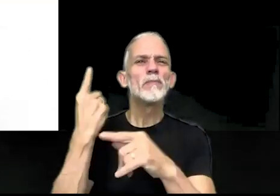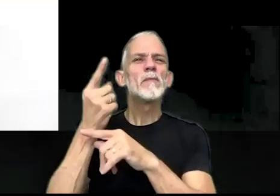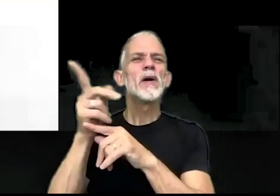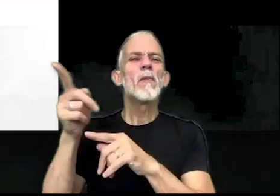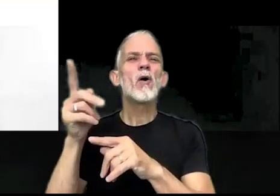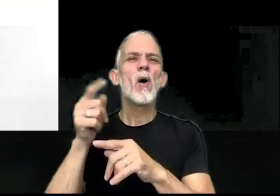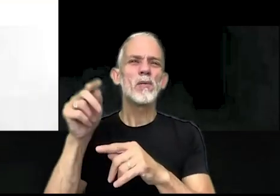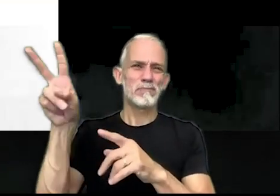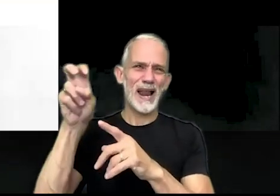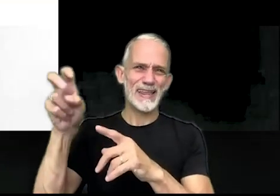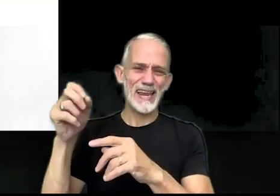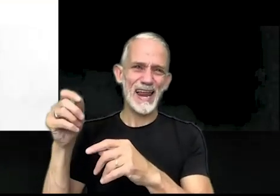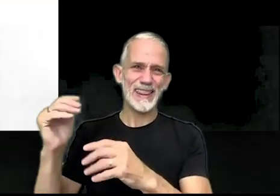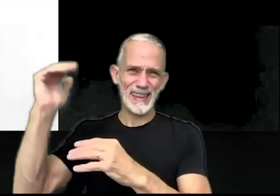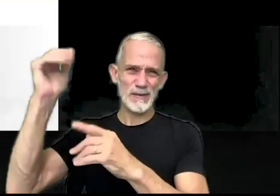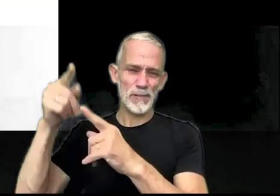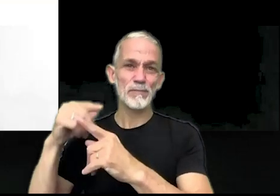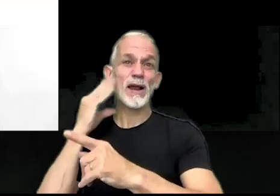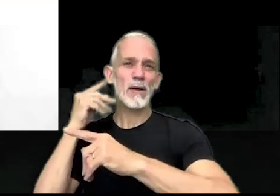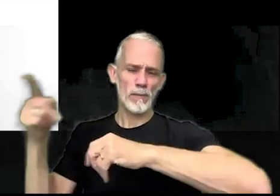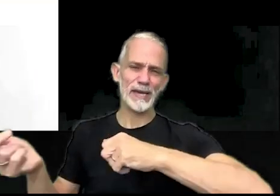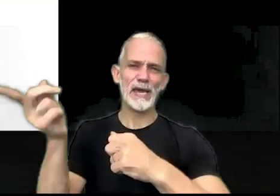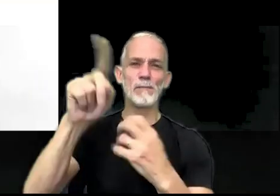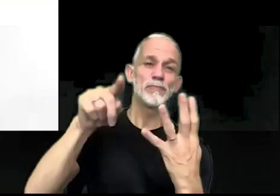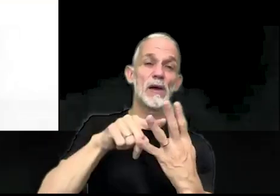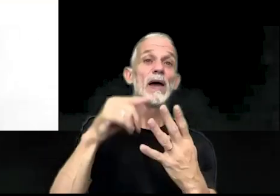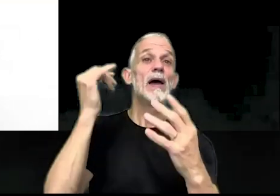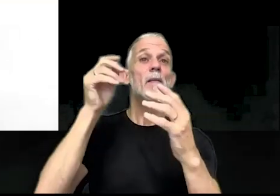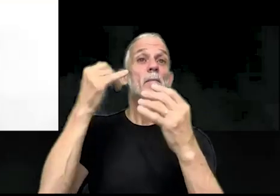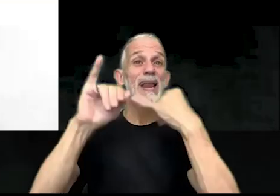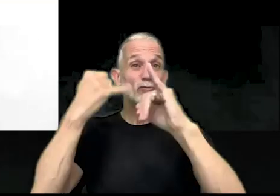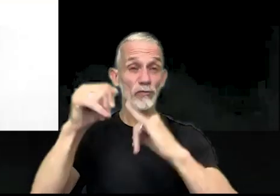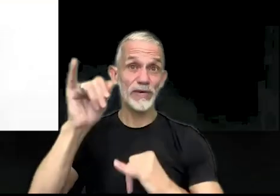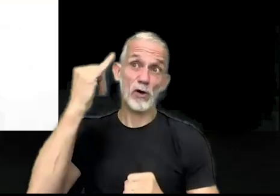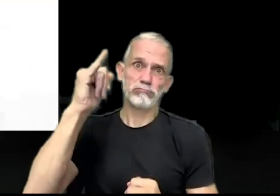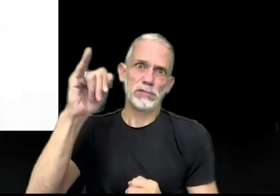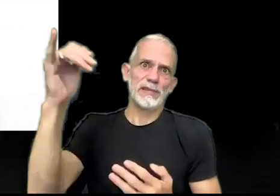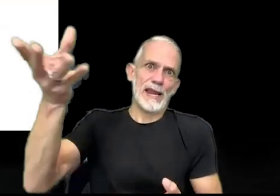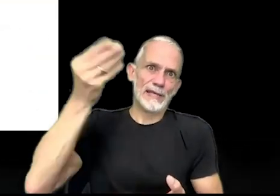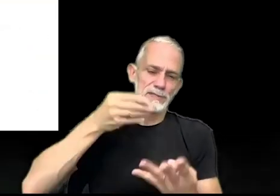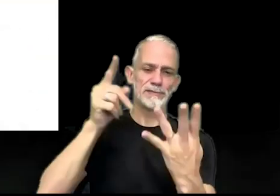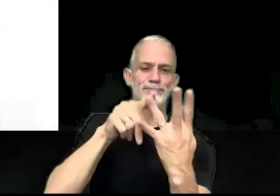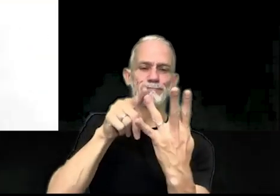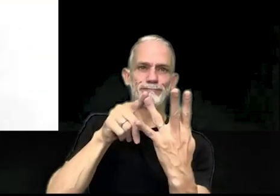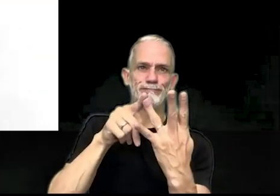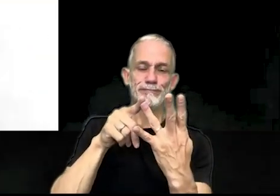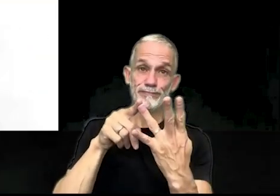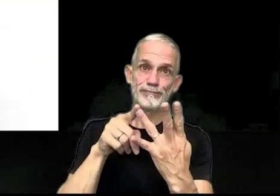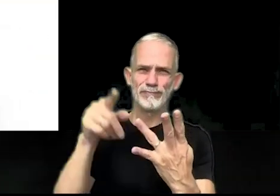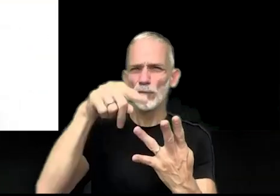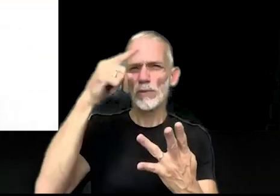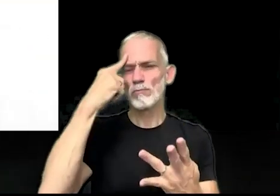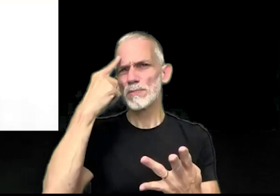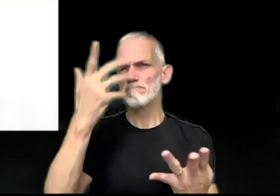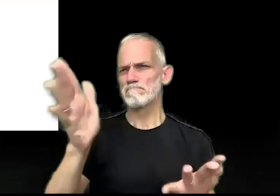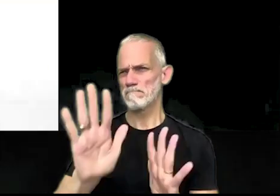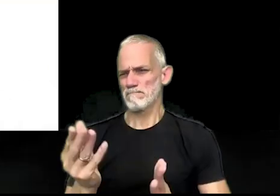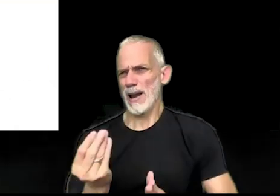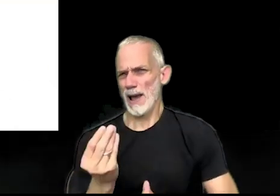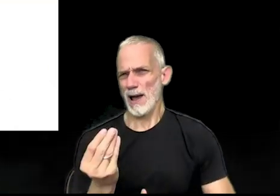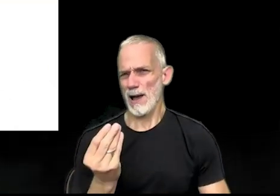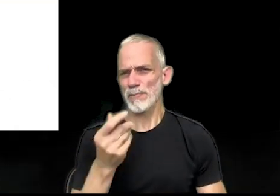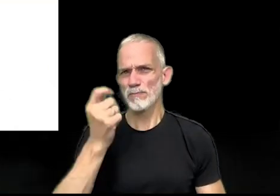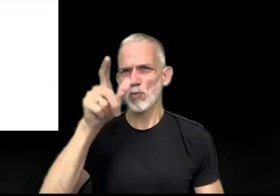por locación de inmueble, segunda por intereses de plazo fijo, porque probablemente ustedes estén pensando,